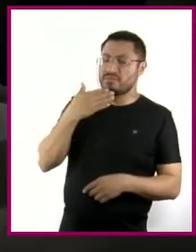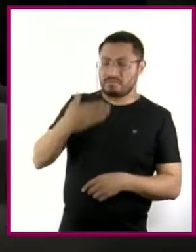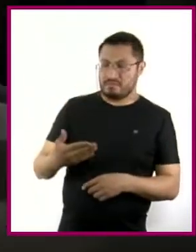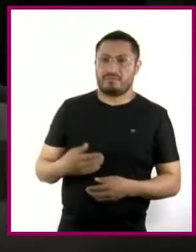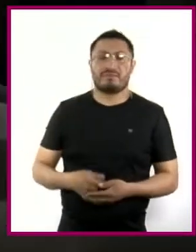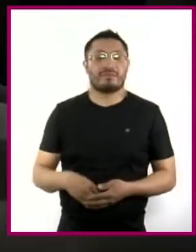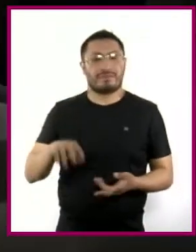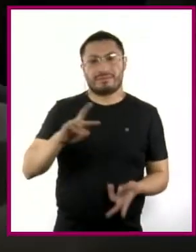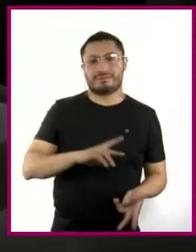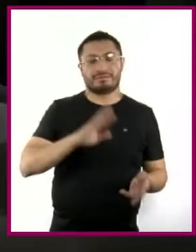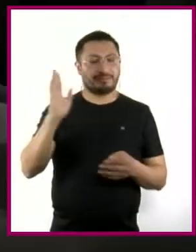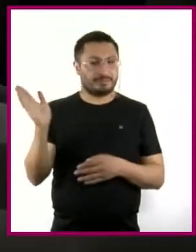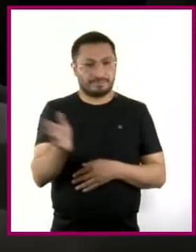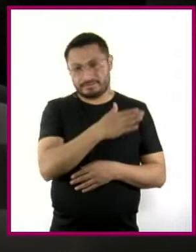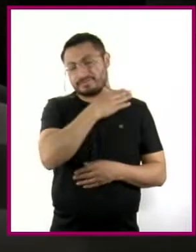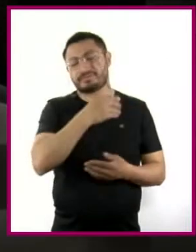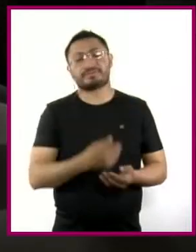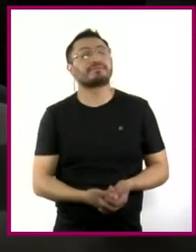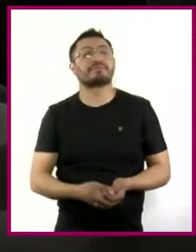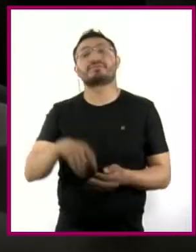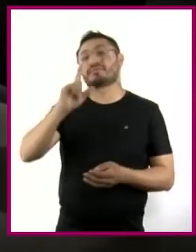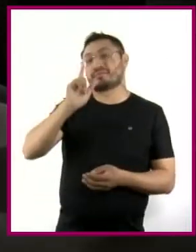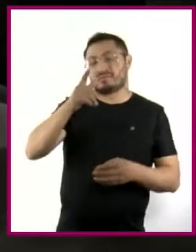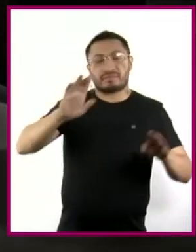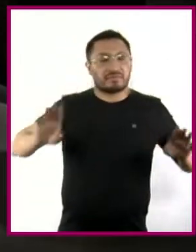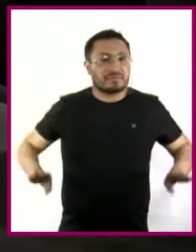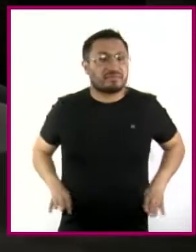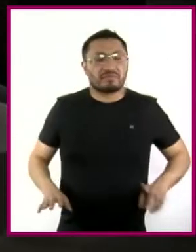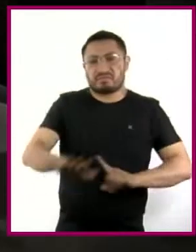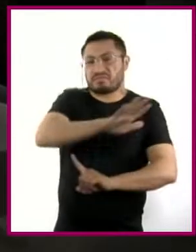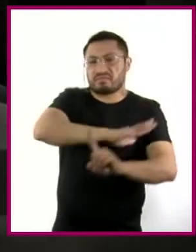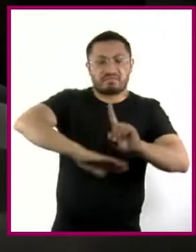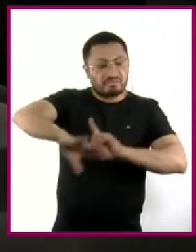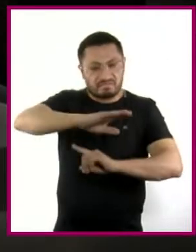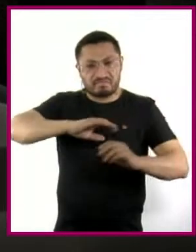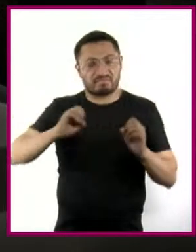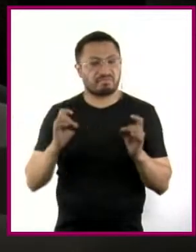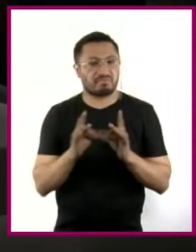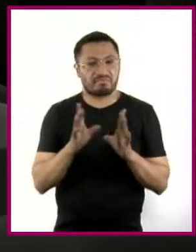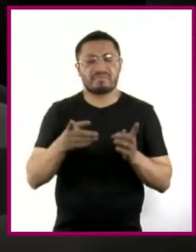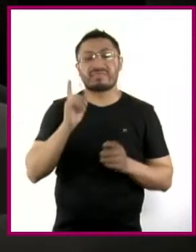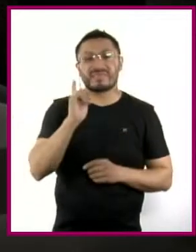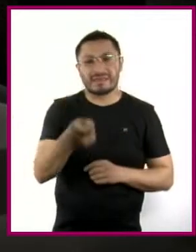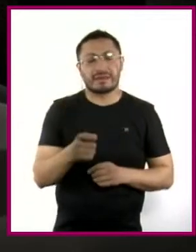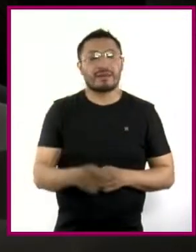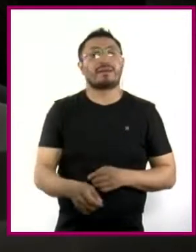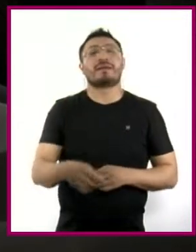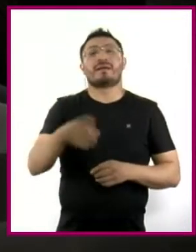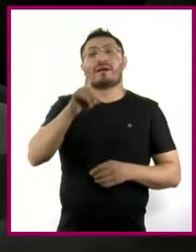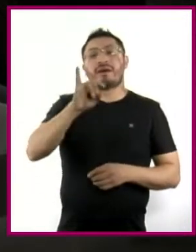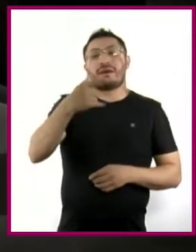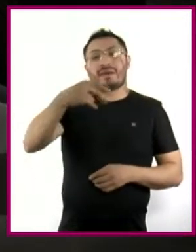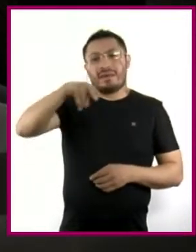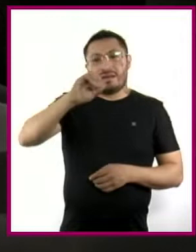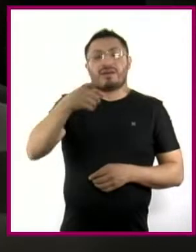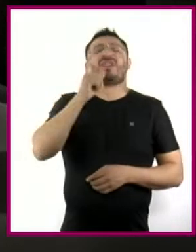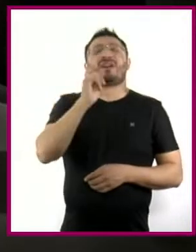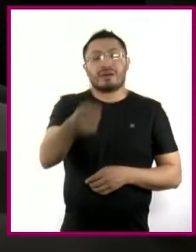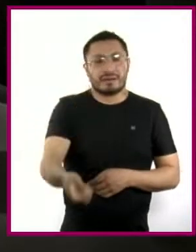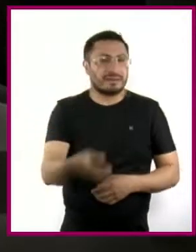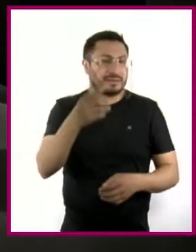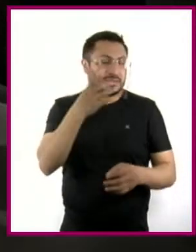Por otro lado, aplicado a situaciones o a cosas, el adjetivo digno significa que esas situaciones o cosas